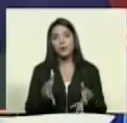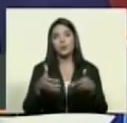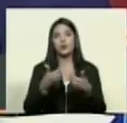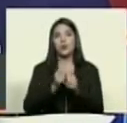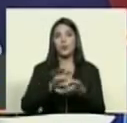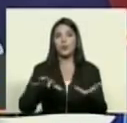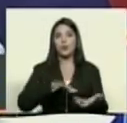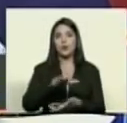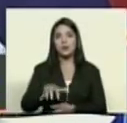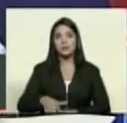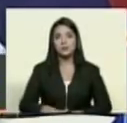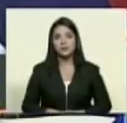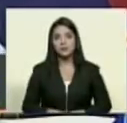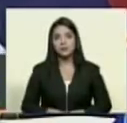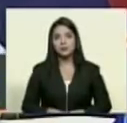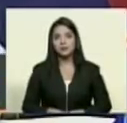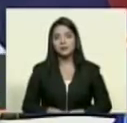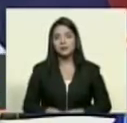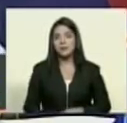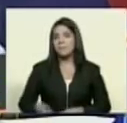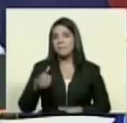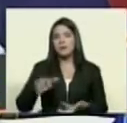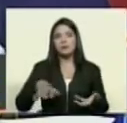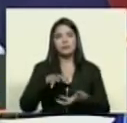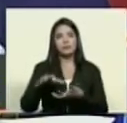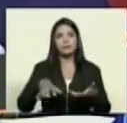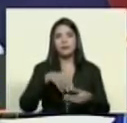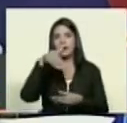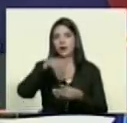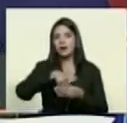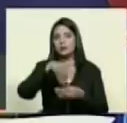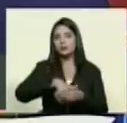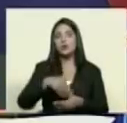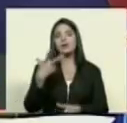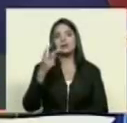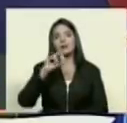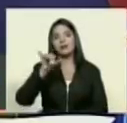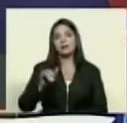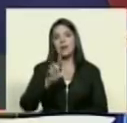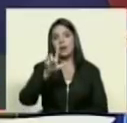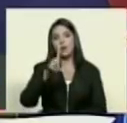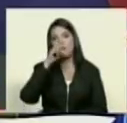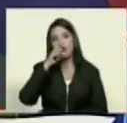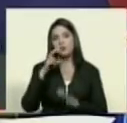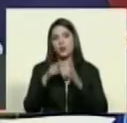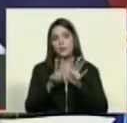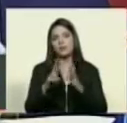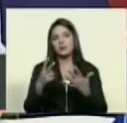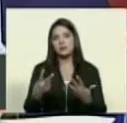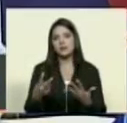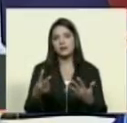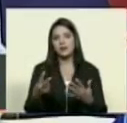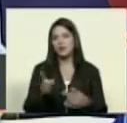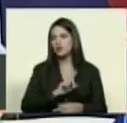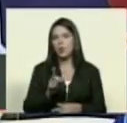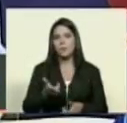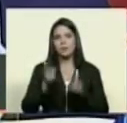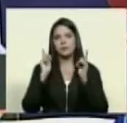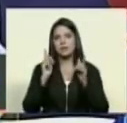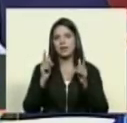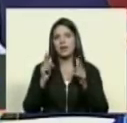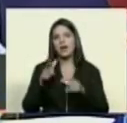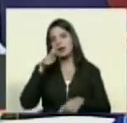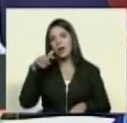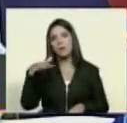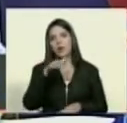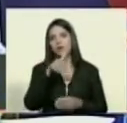violencia. Y la ocasión en que más violencia ha habido en Venezuela en una elección fue el 30 de julio de 2017, donde trataron de impedir el voto de la